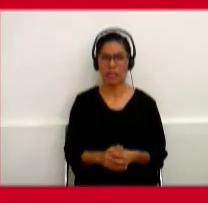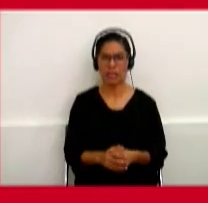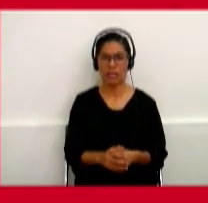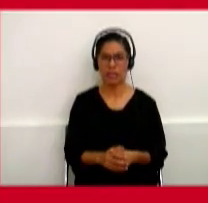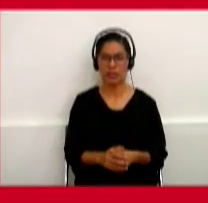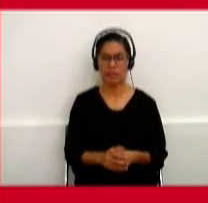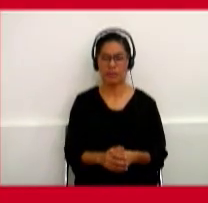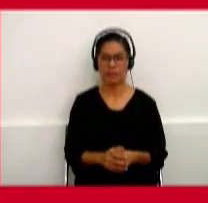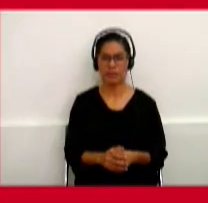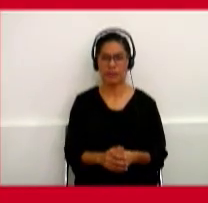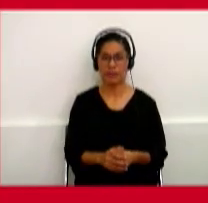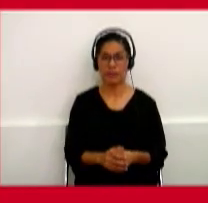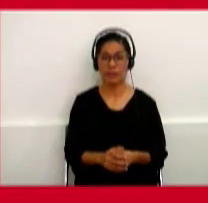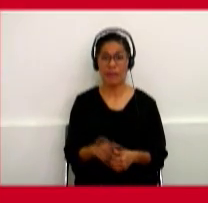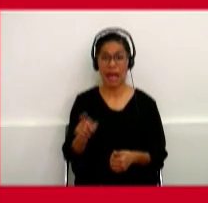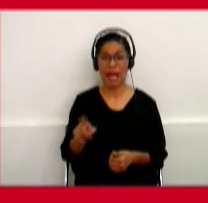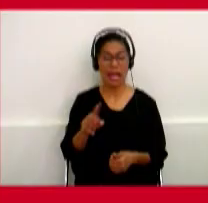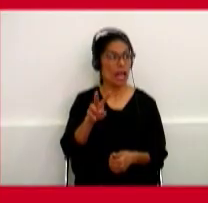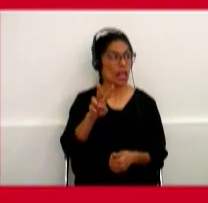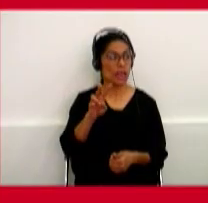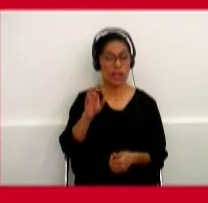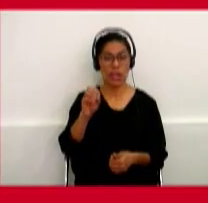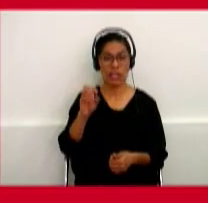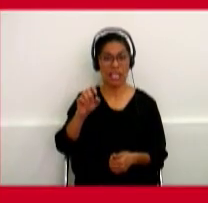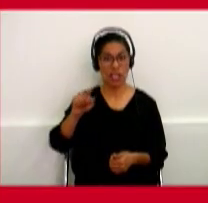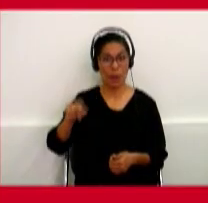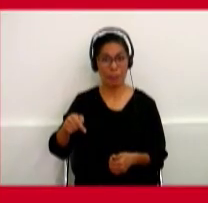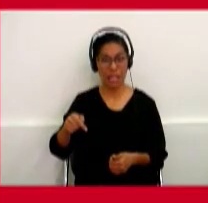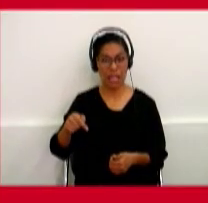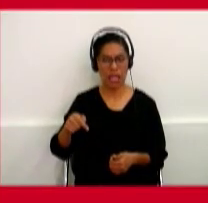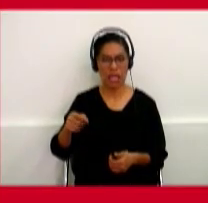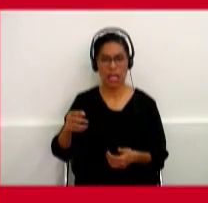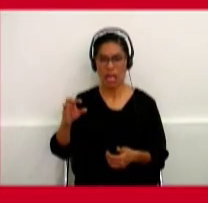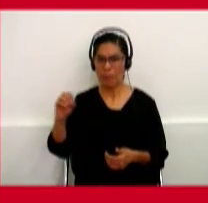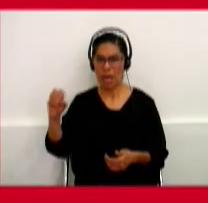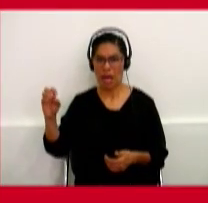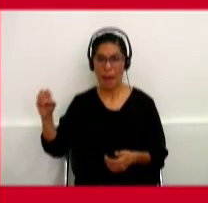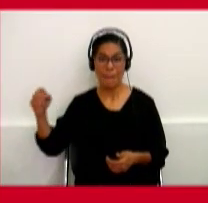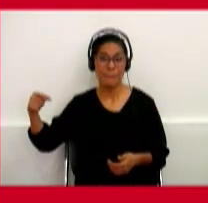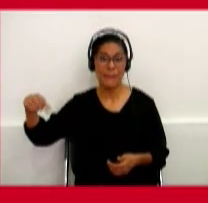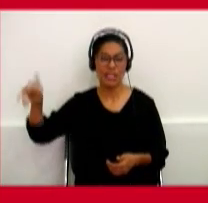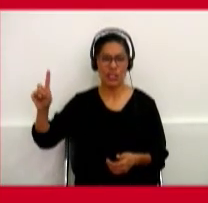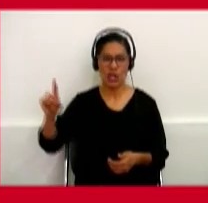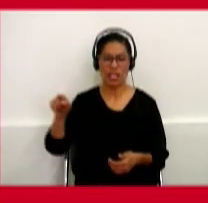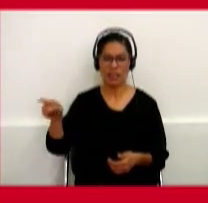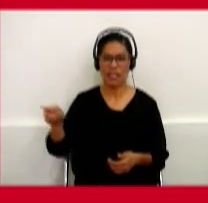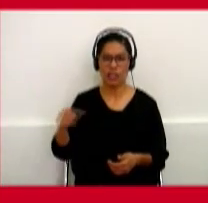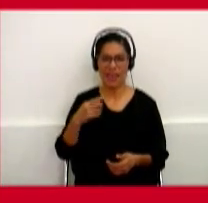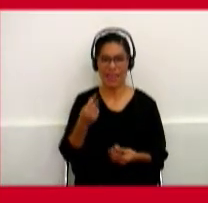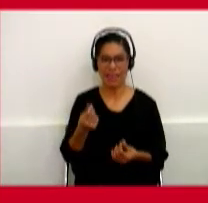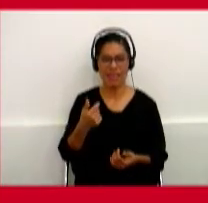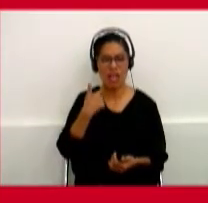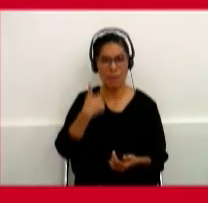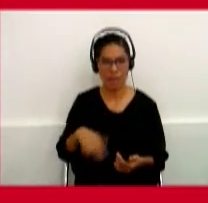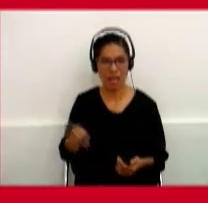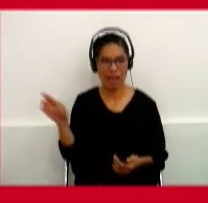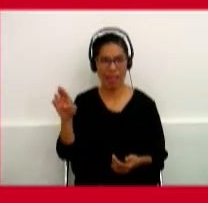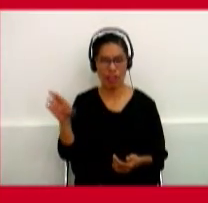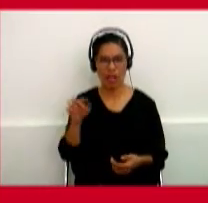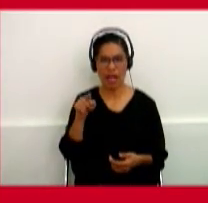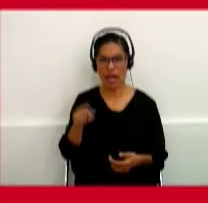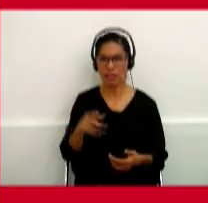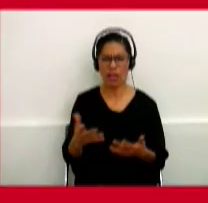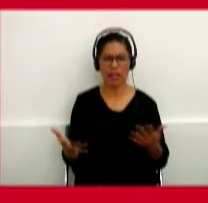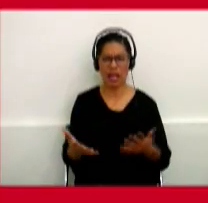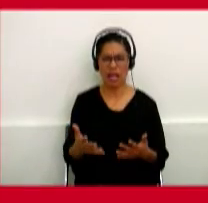millones de dólares de pérdidas en un año. Y esto se atribuye simplemente a paradas no planificadas.